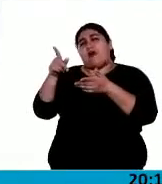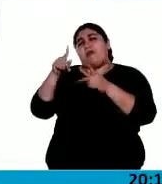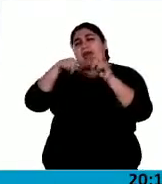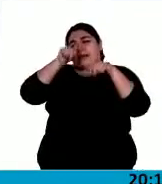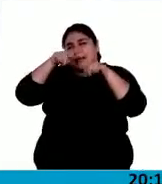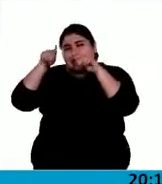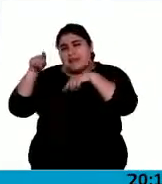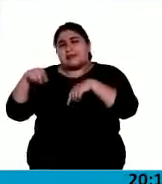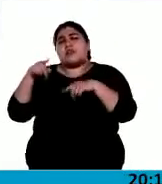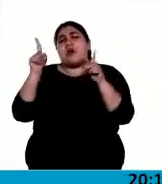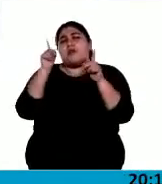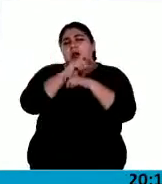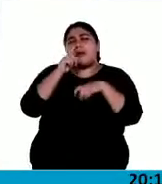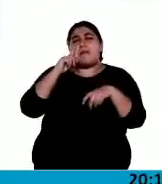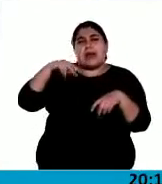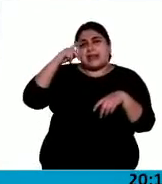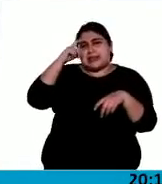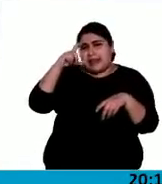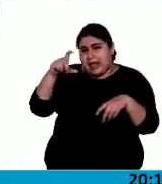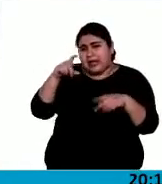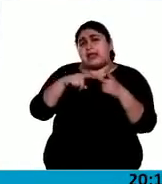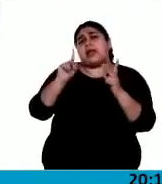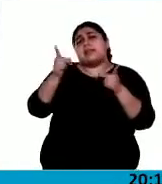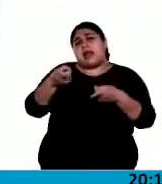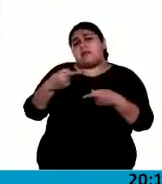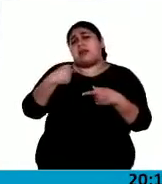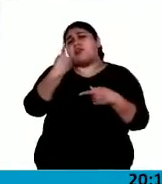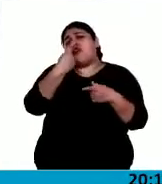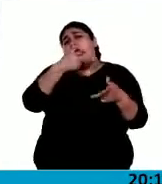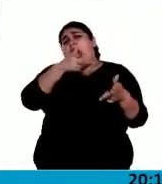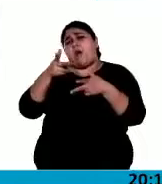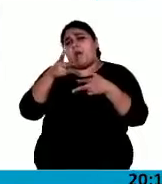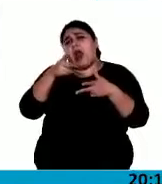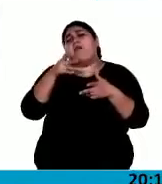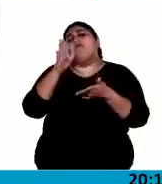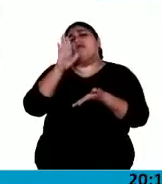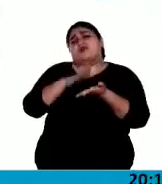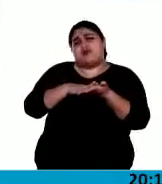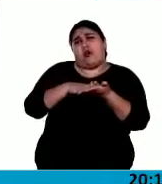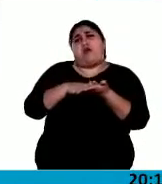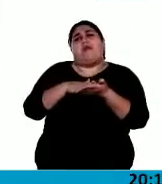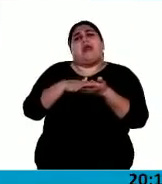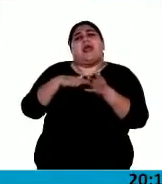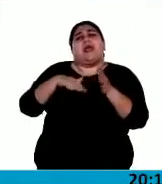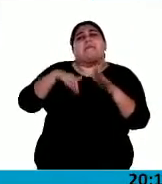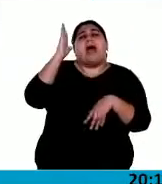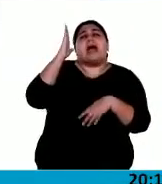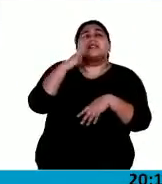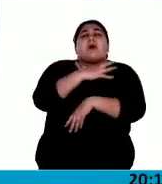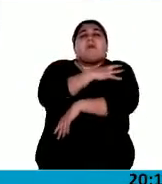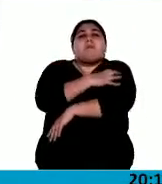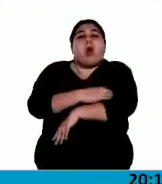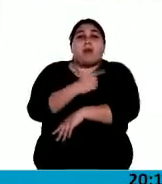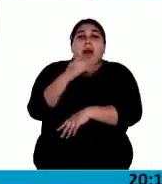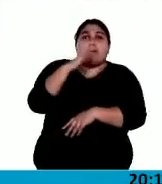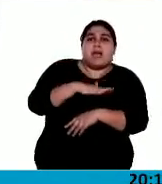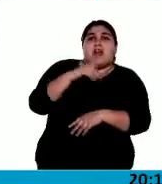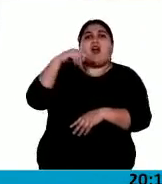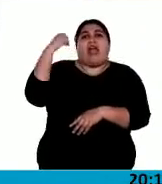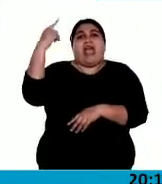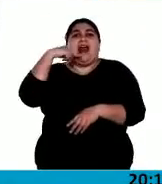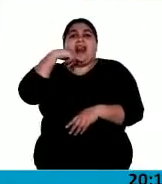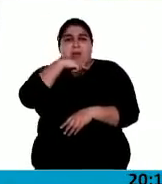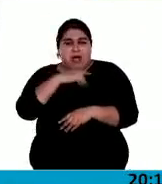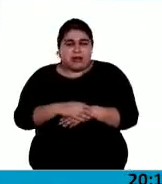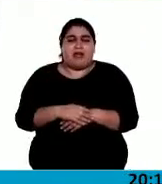intervención del INDEC, o cuando nos hablaban de que había menos pobres que Alemania, o cuando se